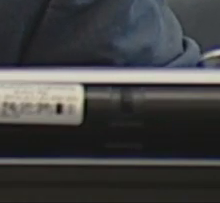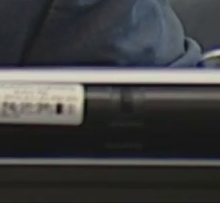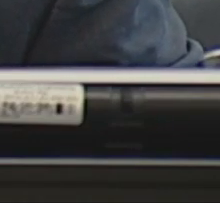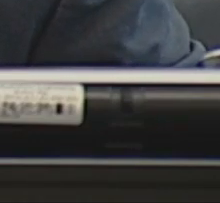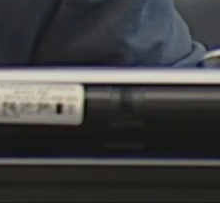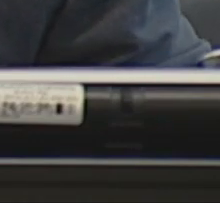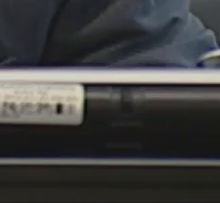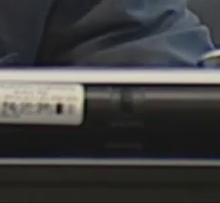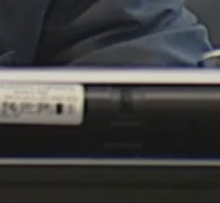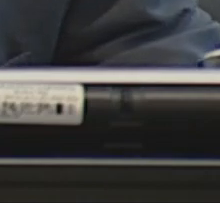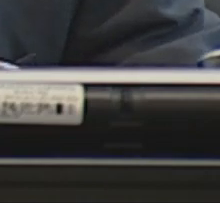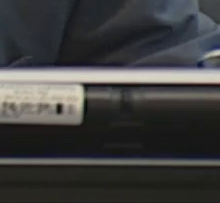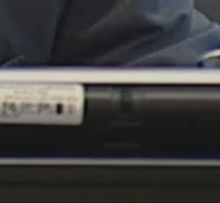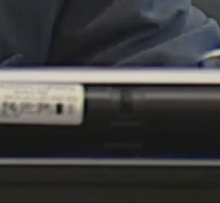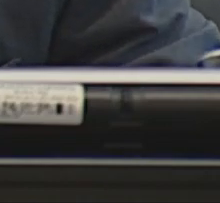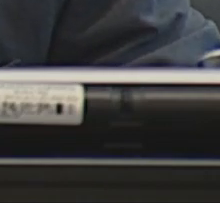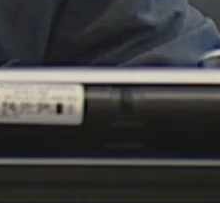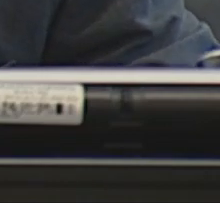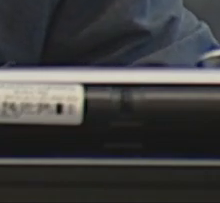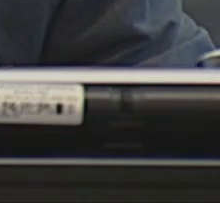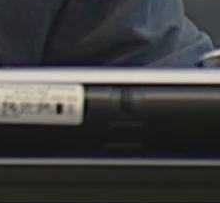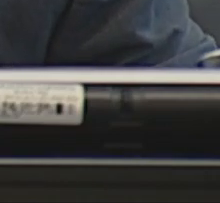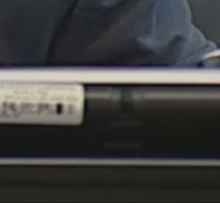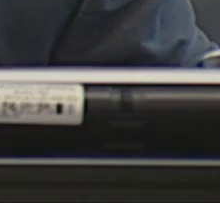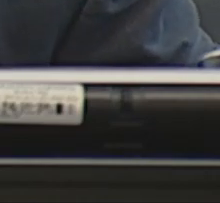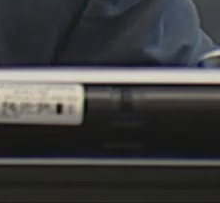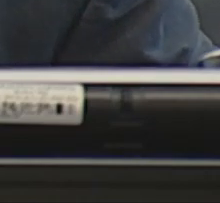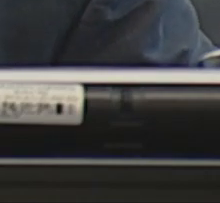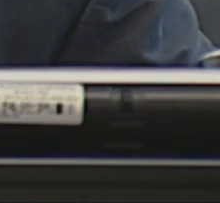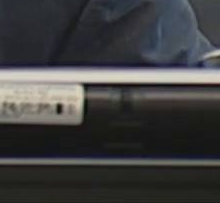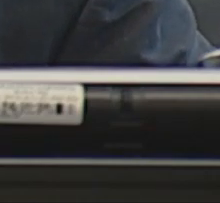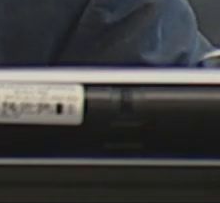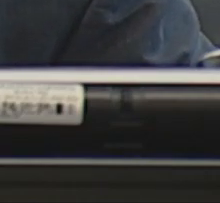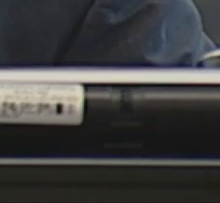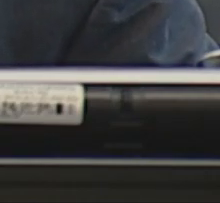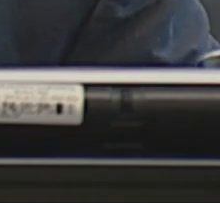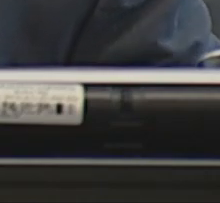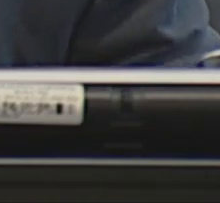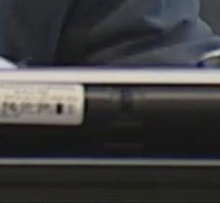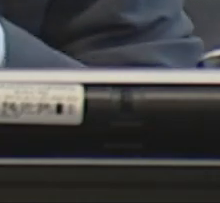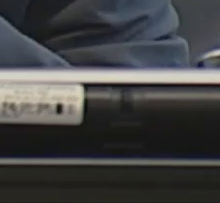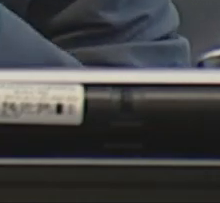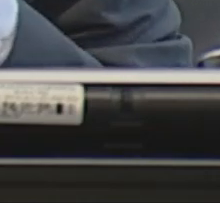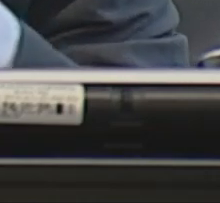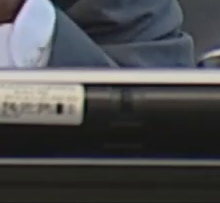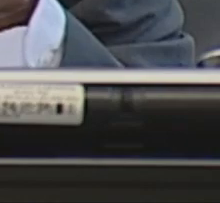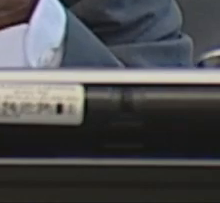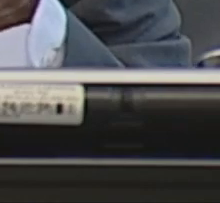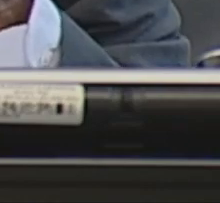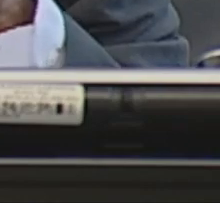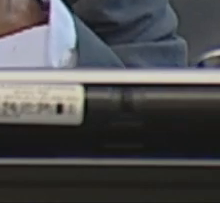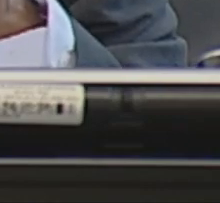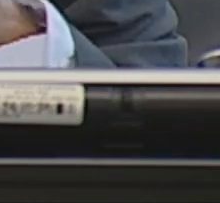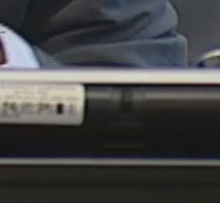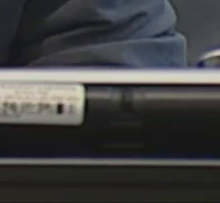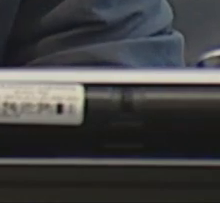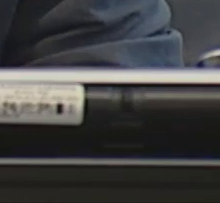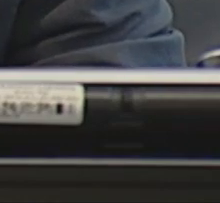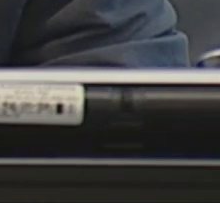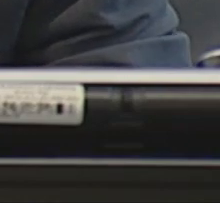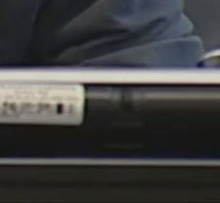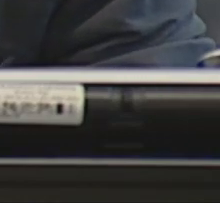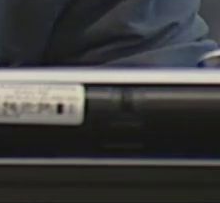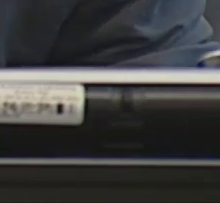fueron reformadas y se le dejaron las que corresponden. Es decir, se